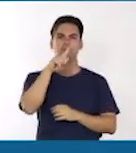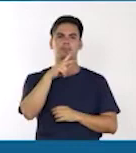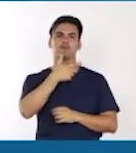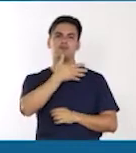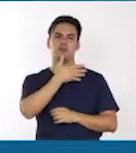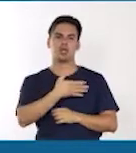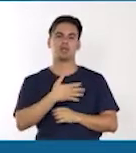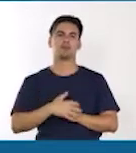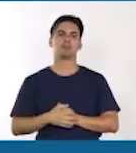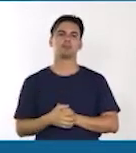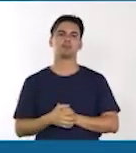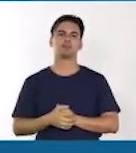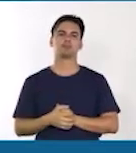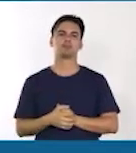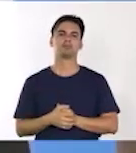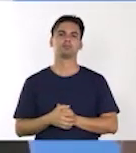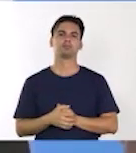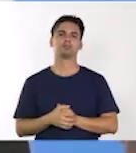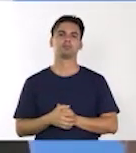sobre Fidel Castro.